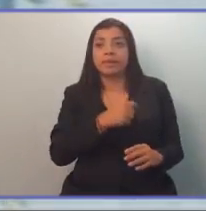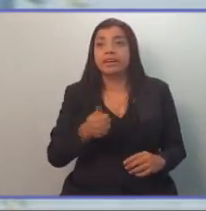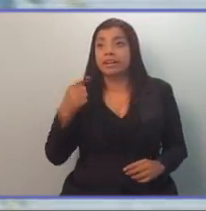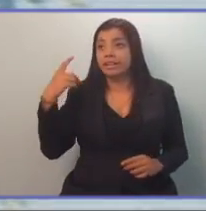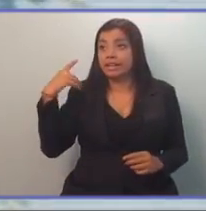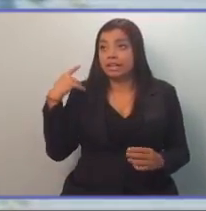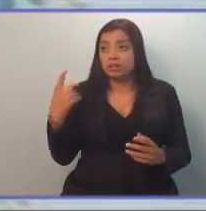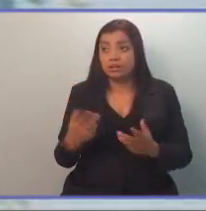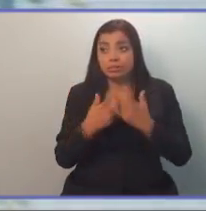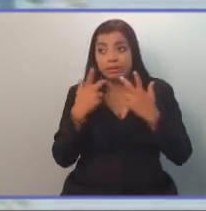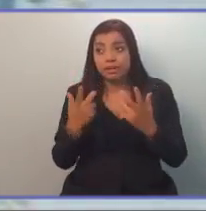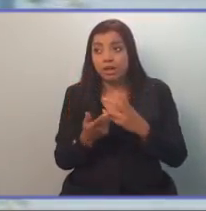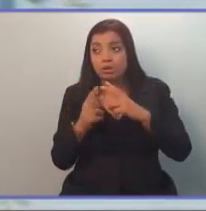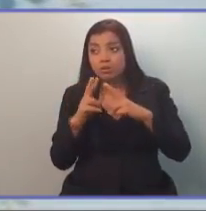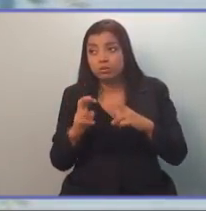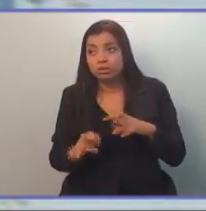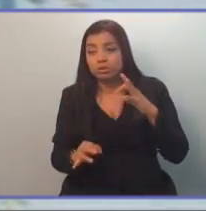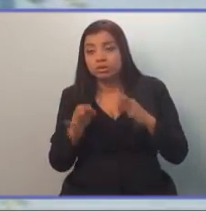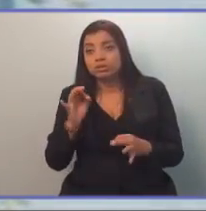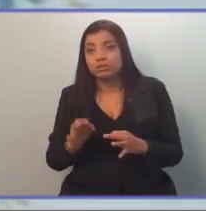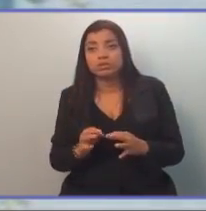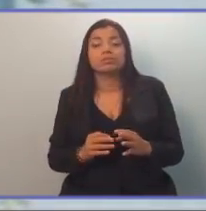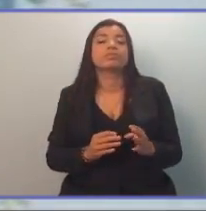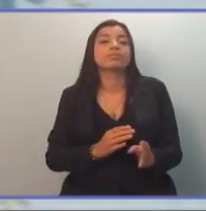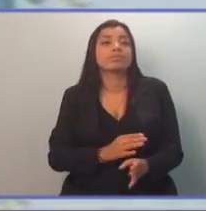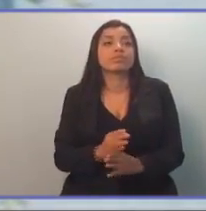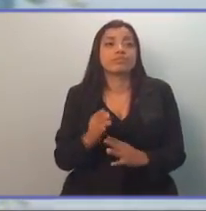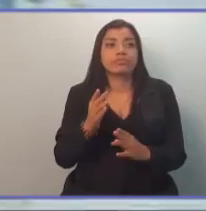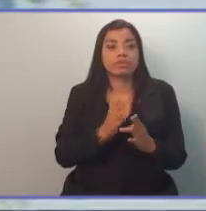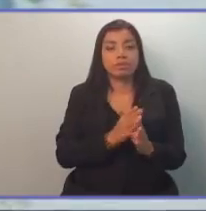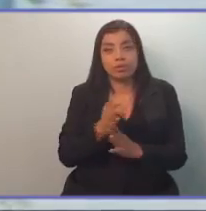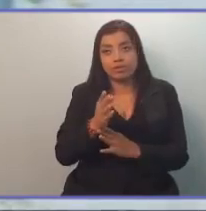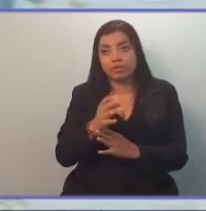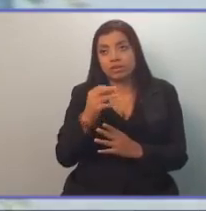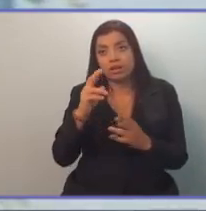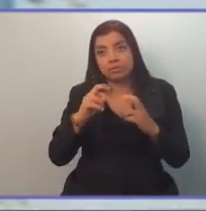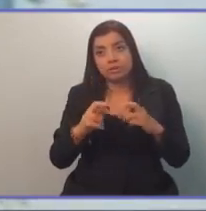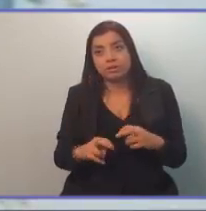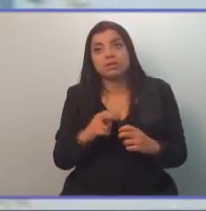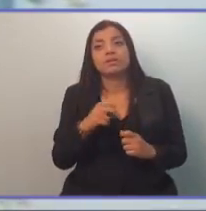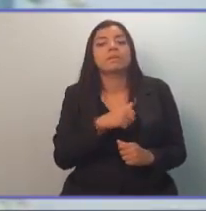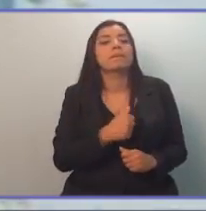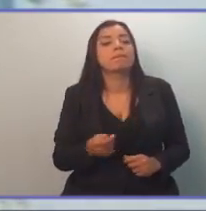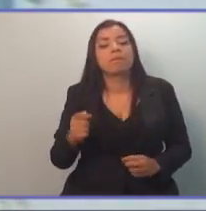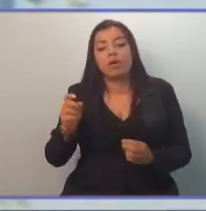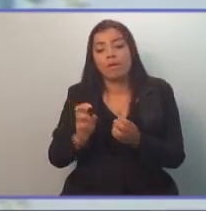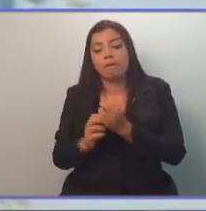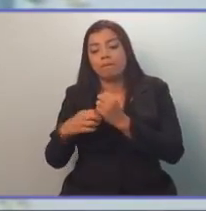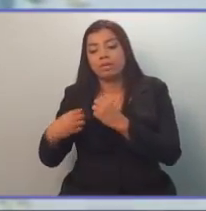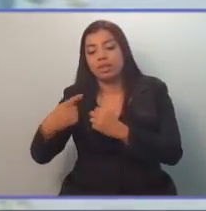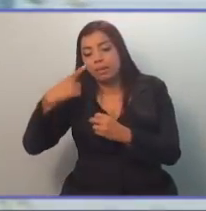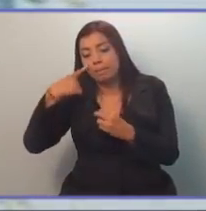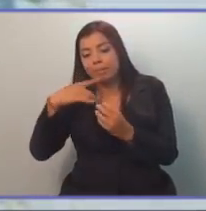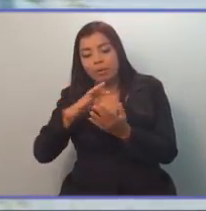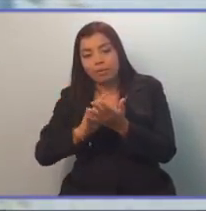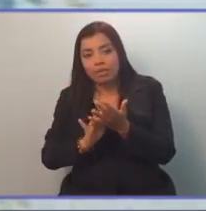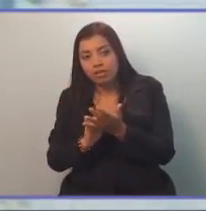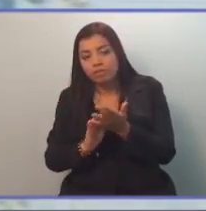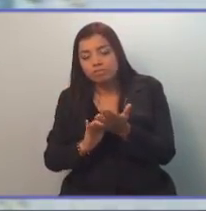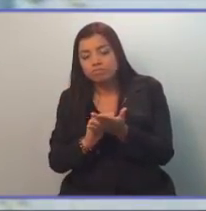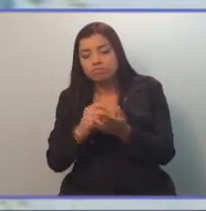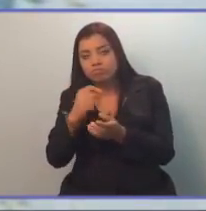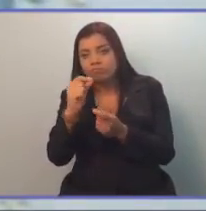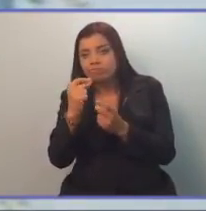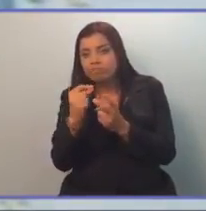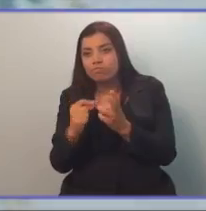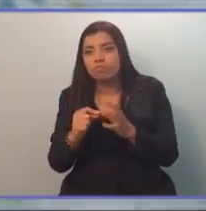Investigación Judicial como en Investigación Profesional. Probidad también, debo de decirlo, que también ha sido dotado de